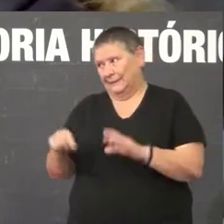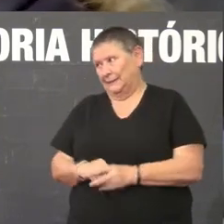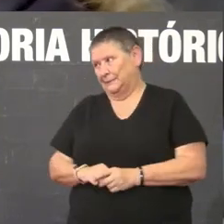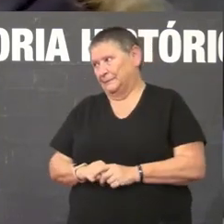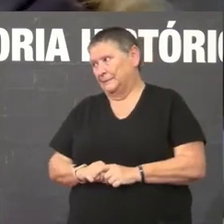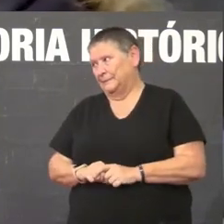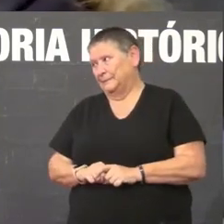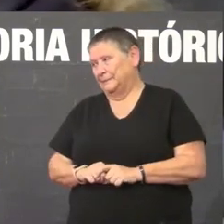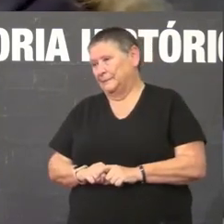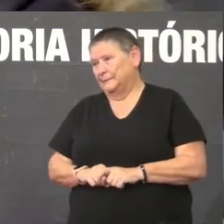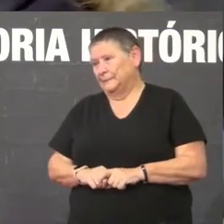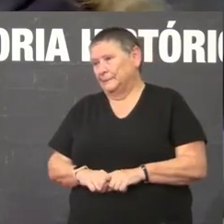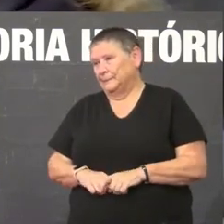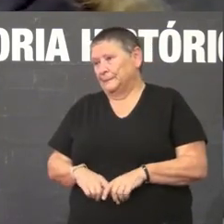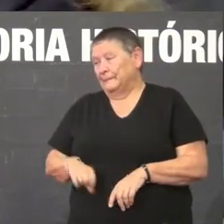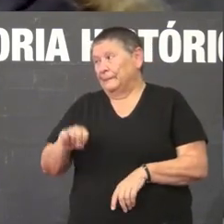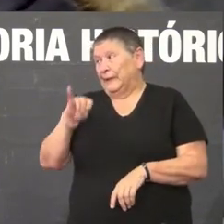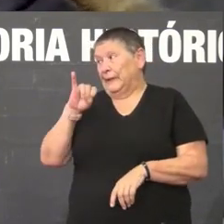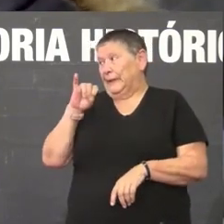E